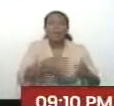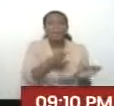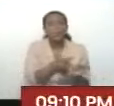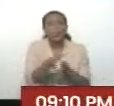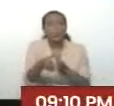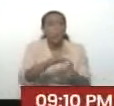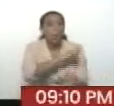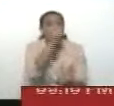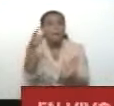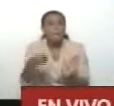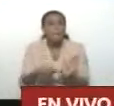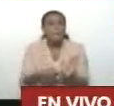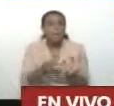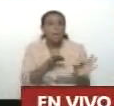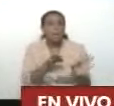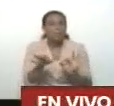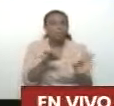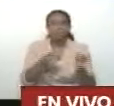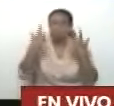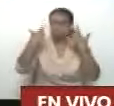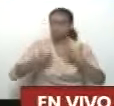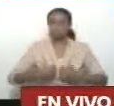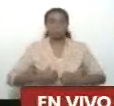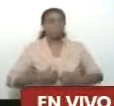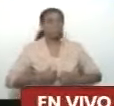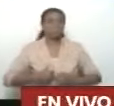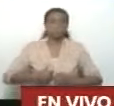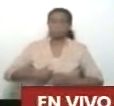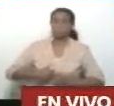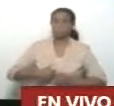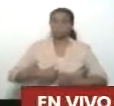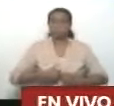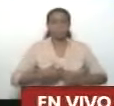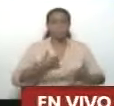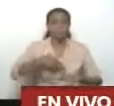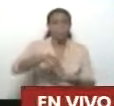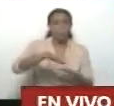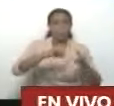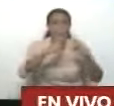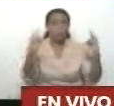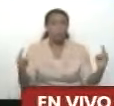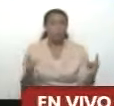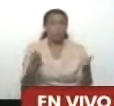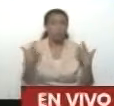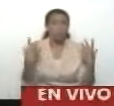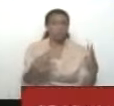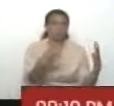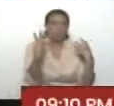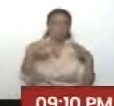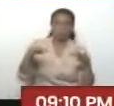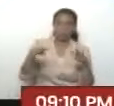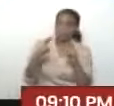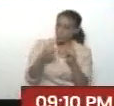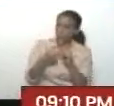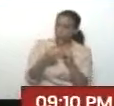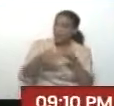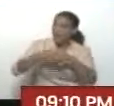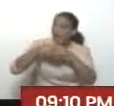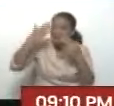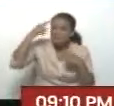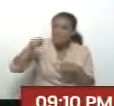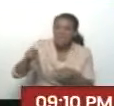noche entera el puente y bueno, muy emotivo. Había gente que me conocía, que decía,